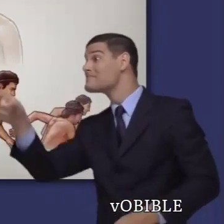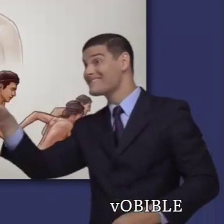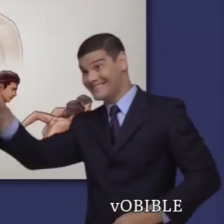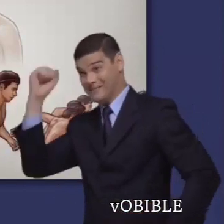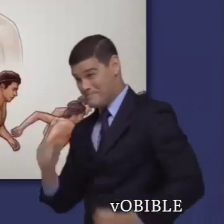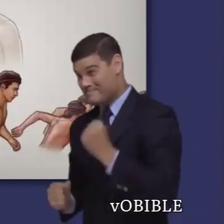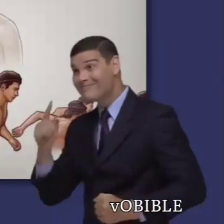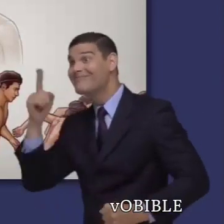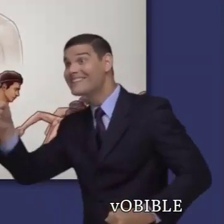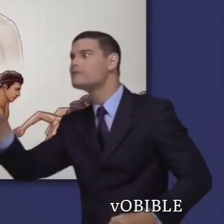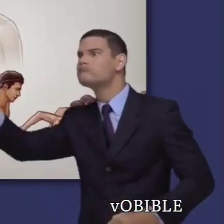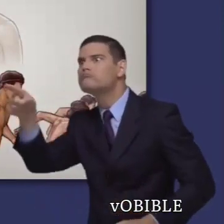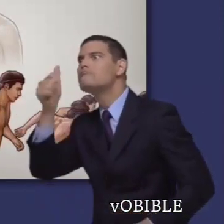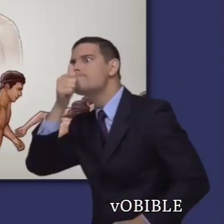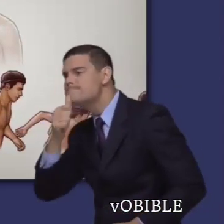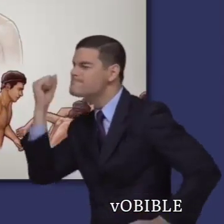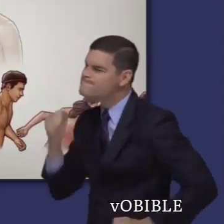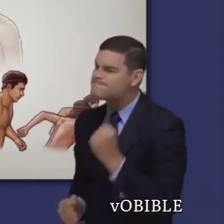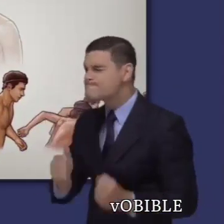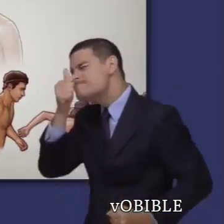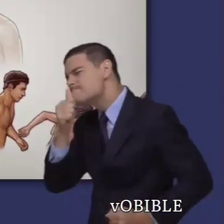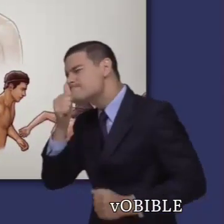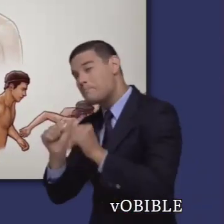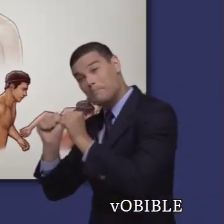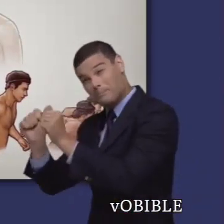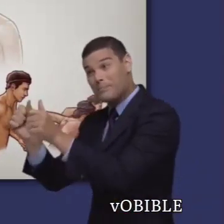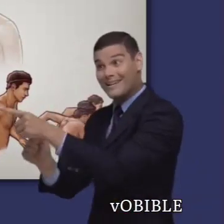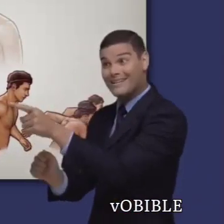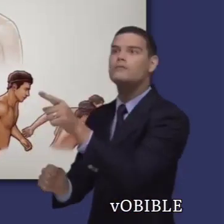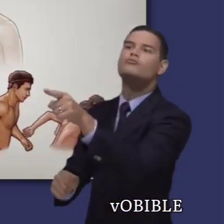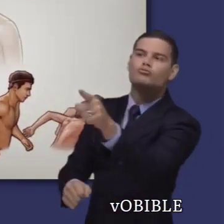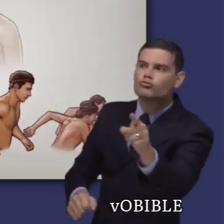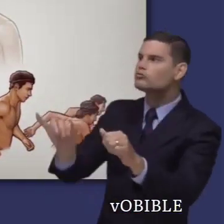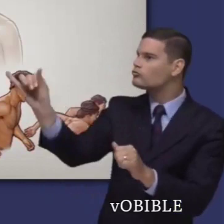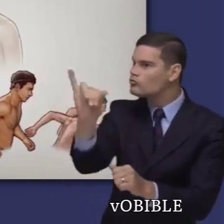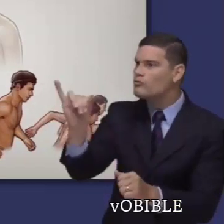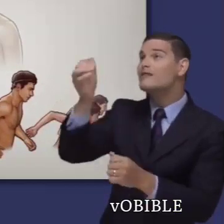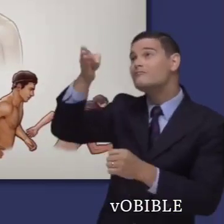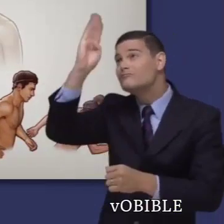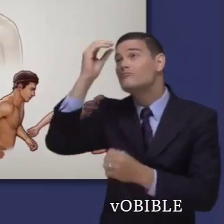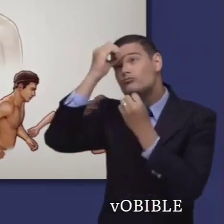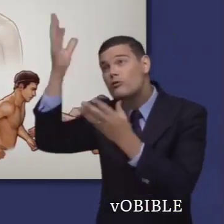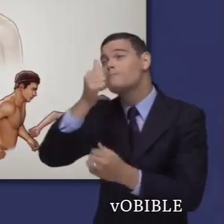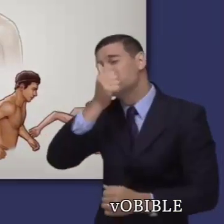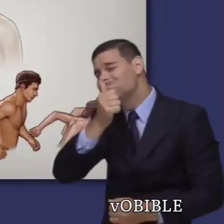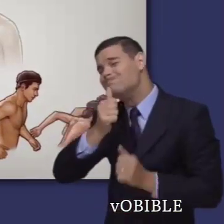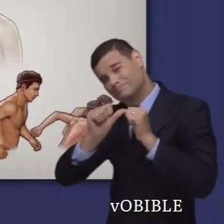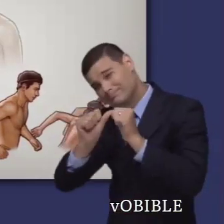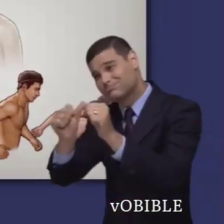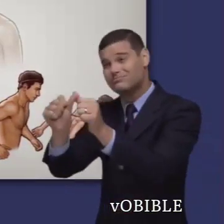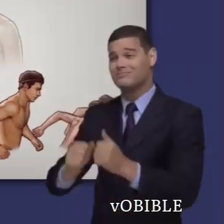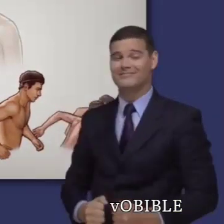muy conocidos, Pablo usó el ejemplo de una carrera para ayudar a la congregación de Corinto a ver lo importante que es ser